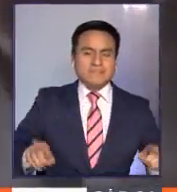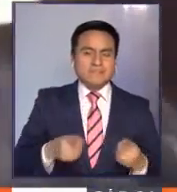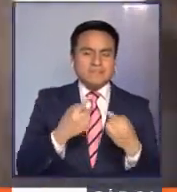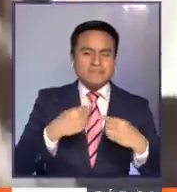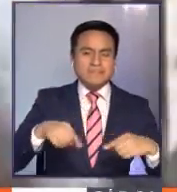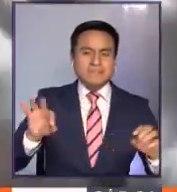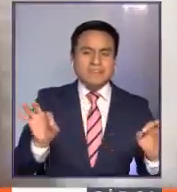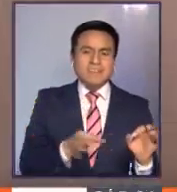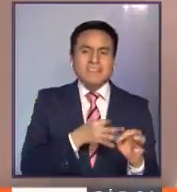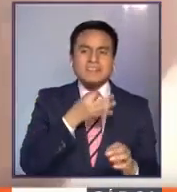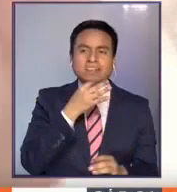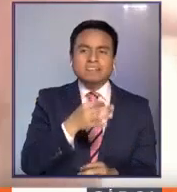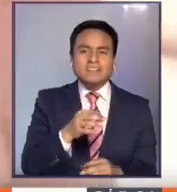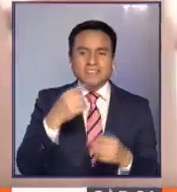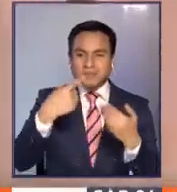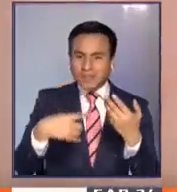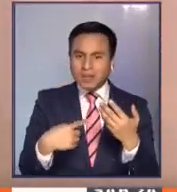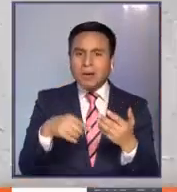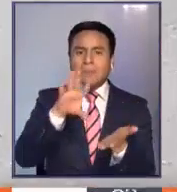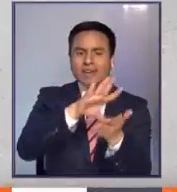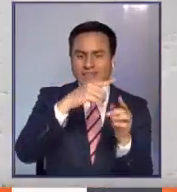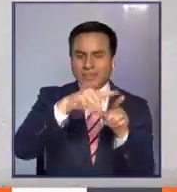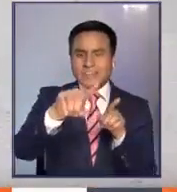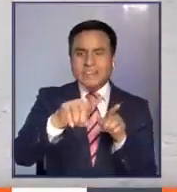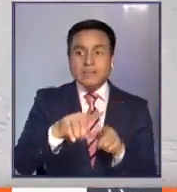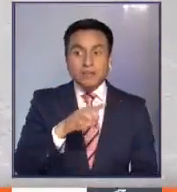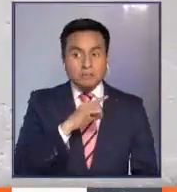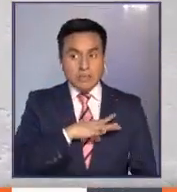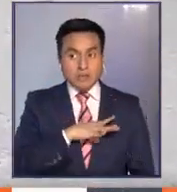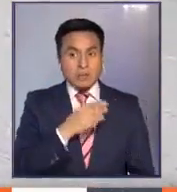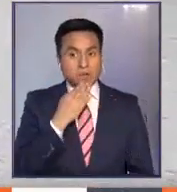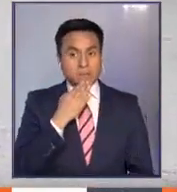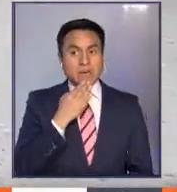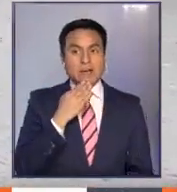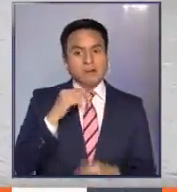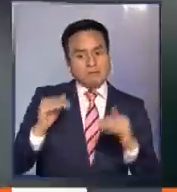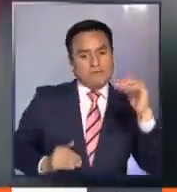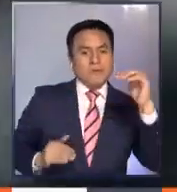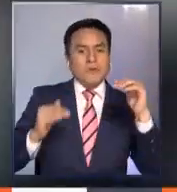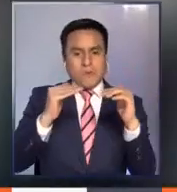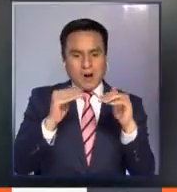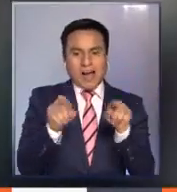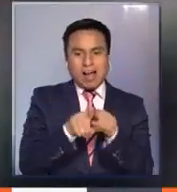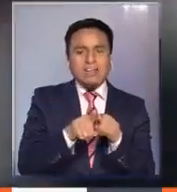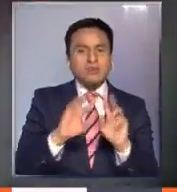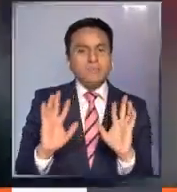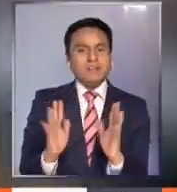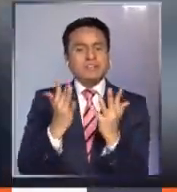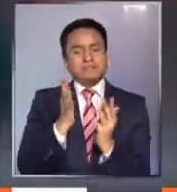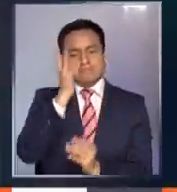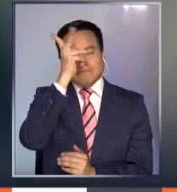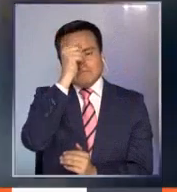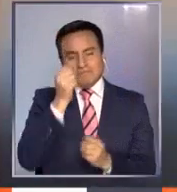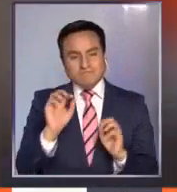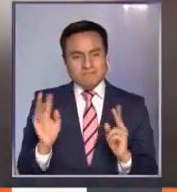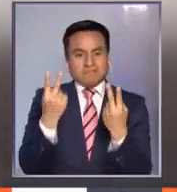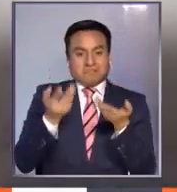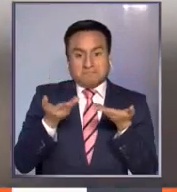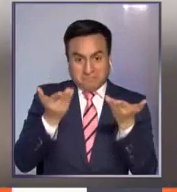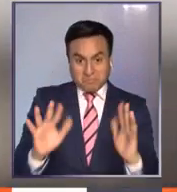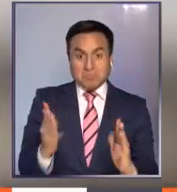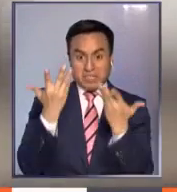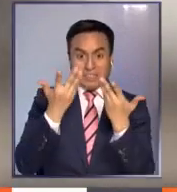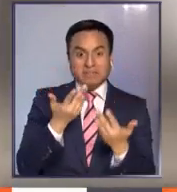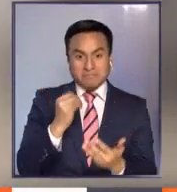Y aunque ambas situaciones ocurrieron en otros países, los chilenos no se quedan tan atrás y de sorpresas románticas se trata.